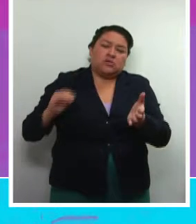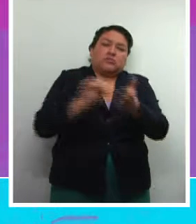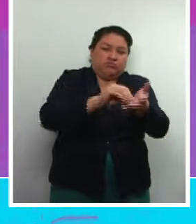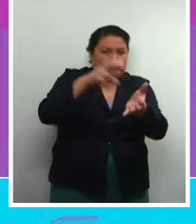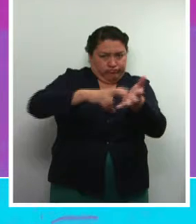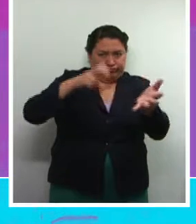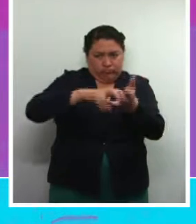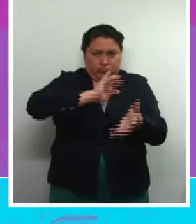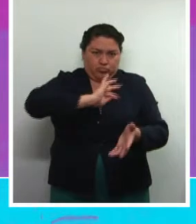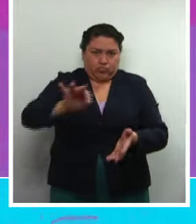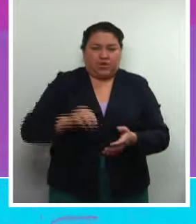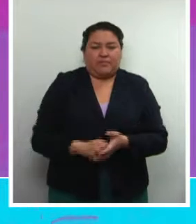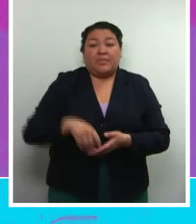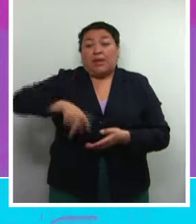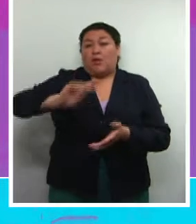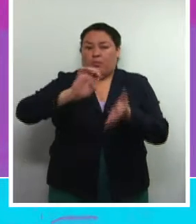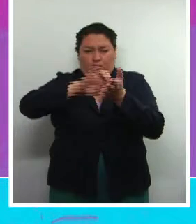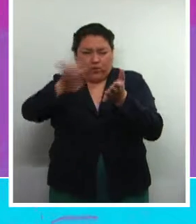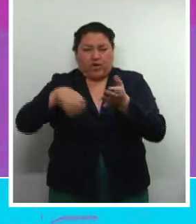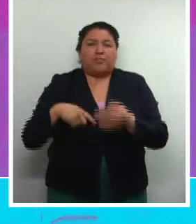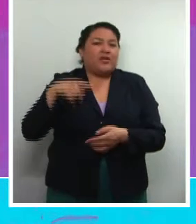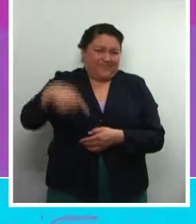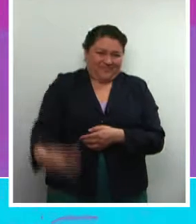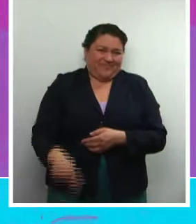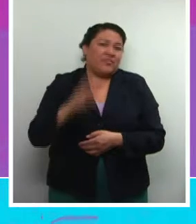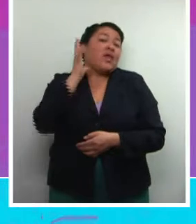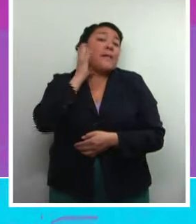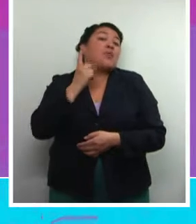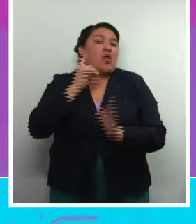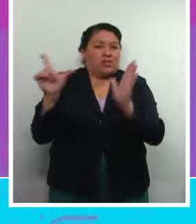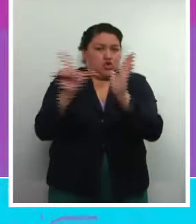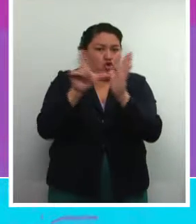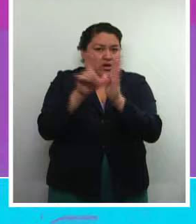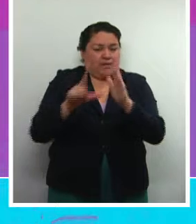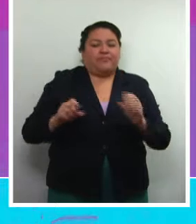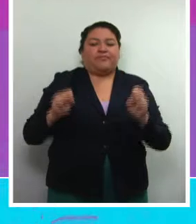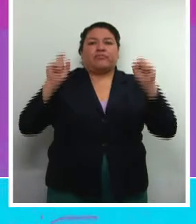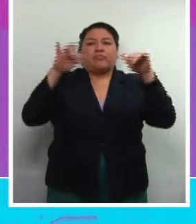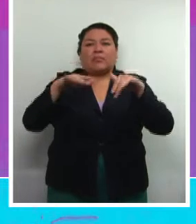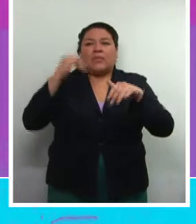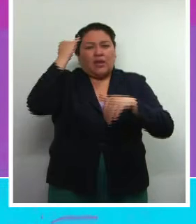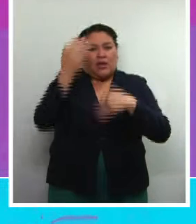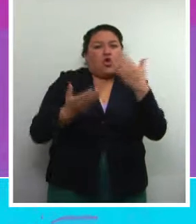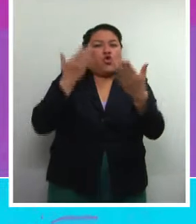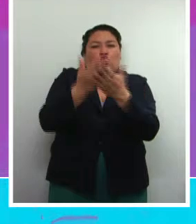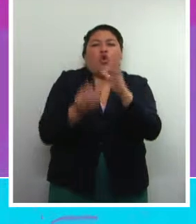de sesiones. Se establece también que el Tribunal Constitucional